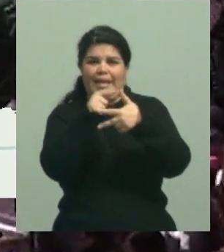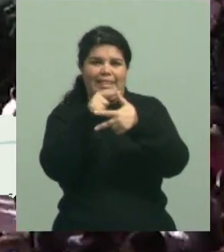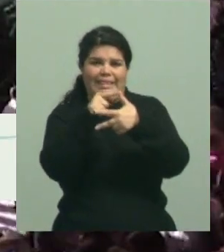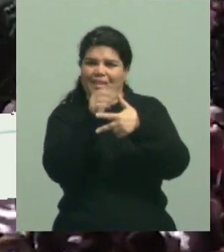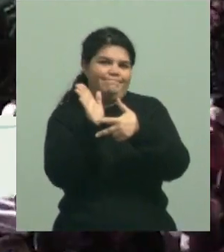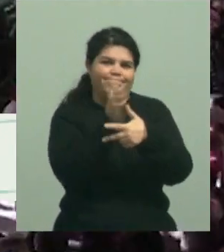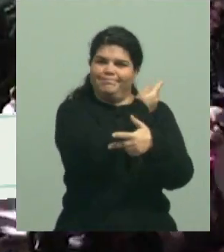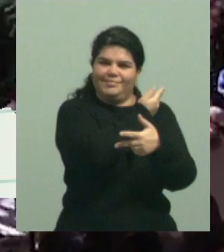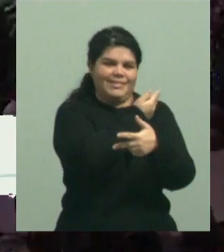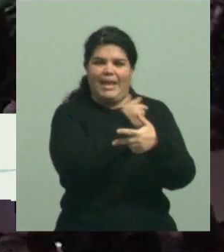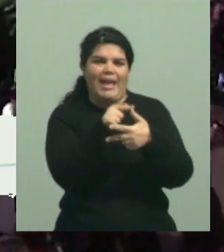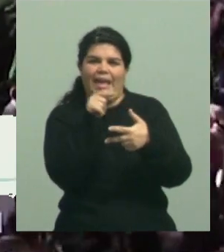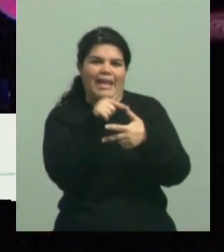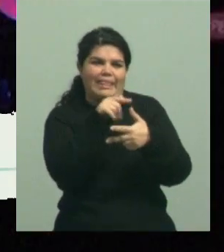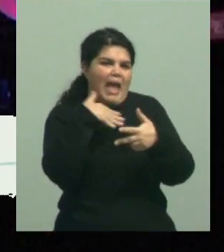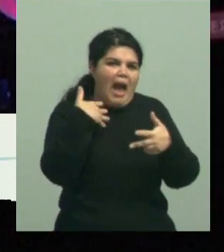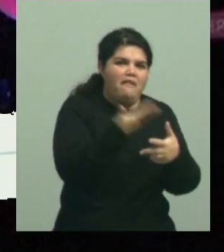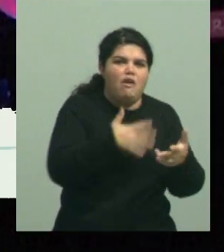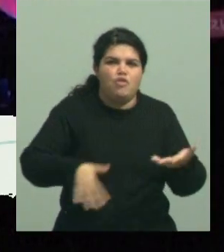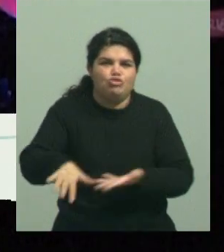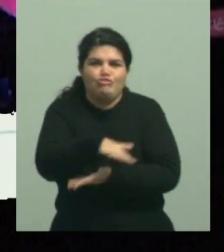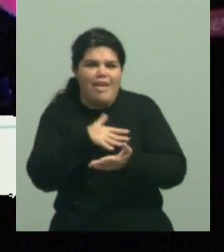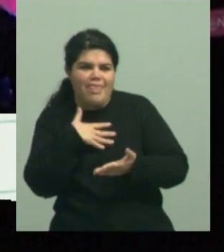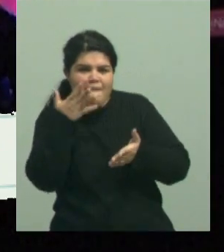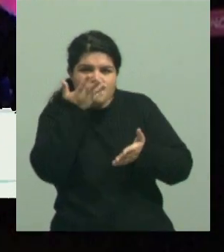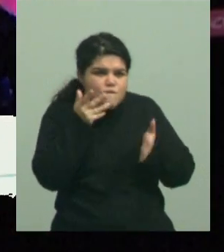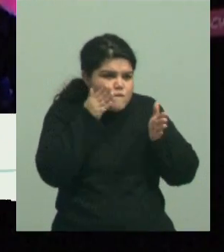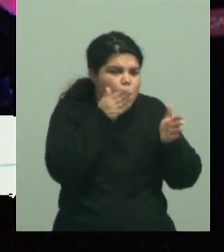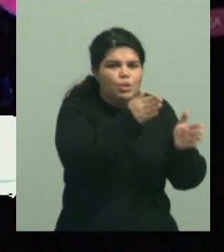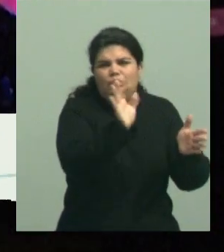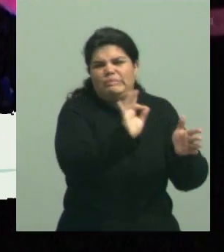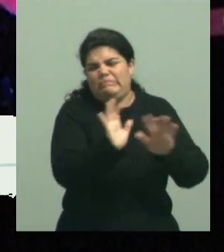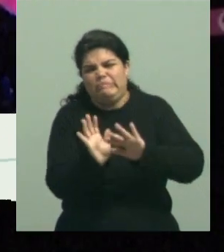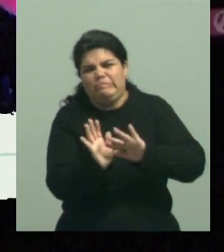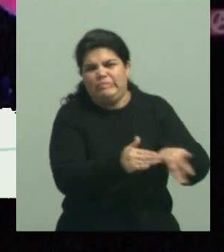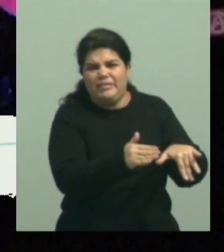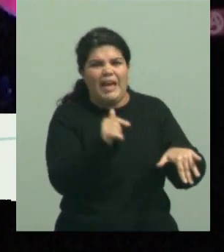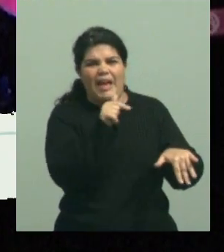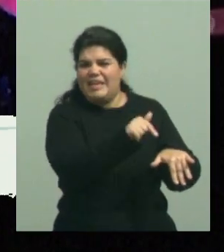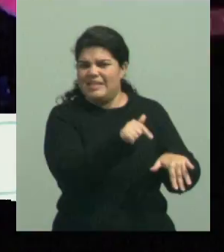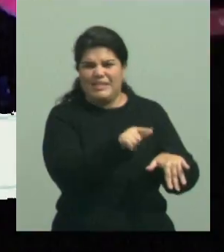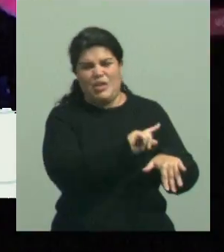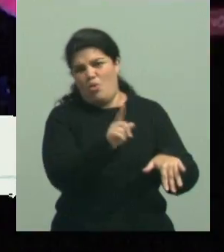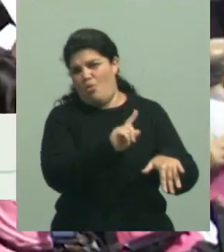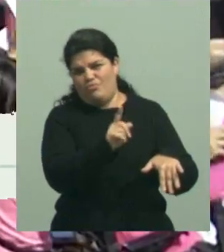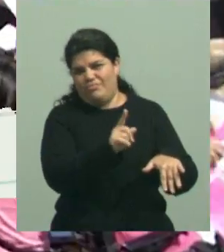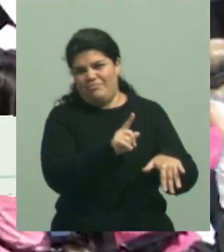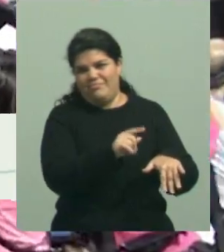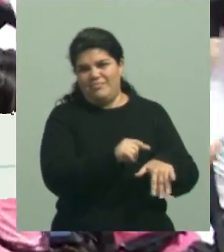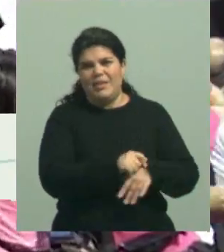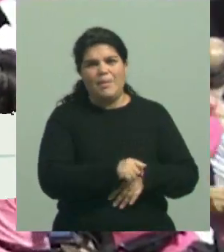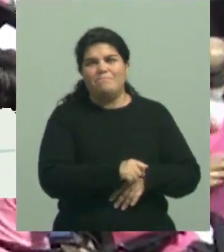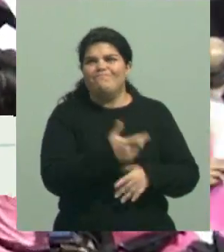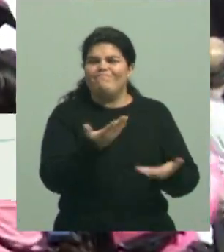que vemos, Augusto, no, digamos que no, se entienden que tal vez no haría ni siquiera una elección buena, ¿no?